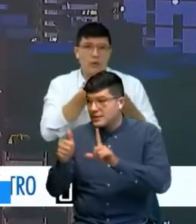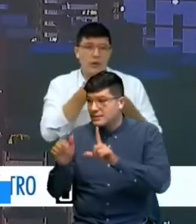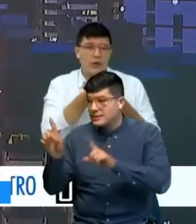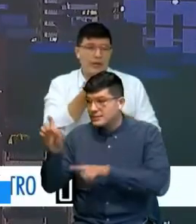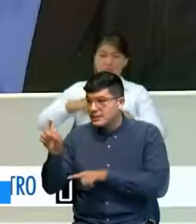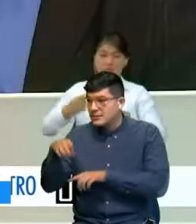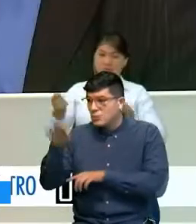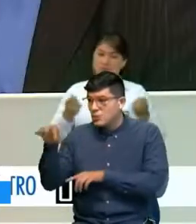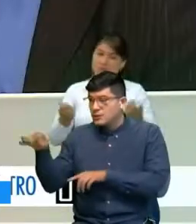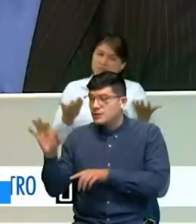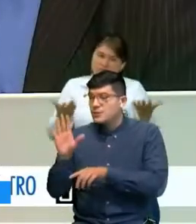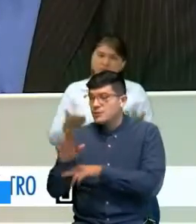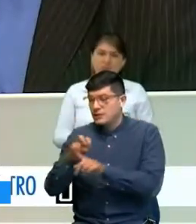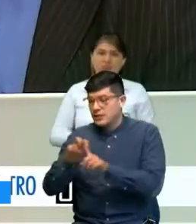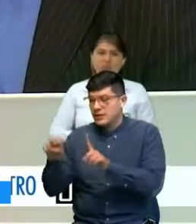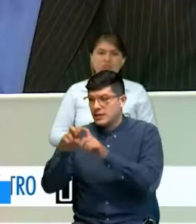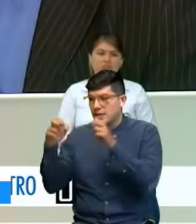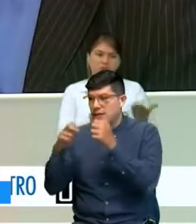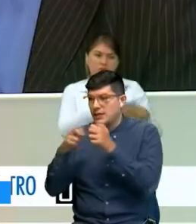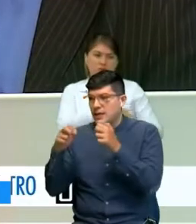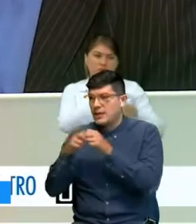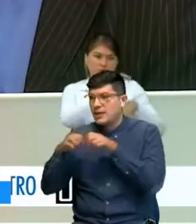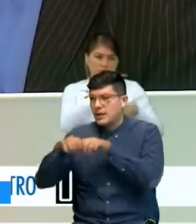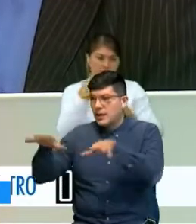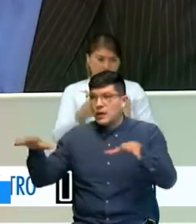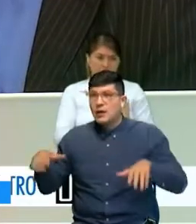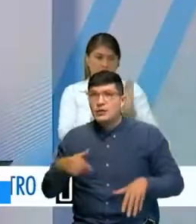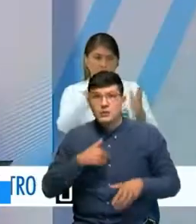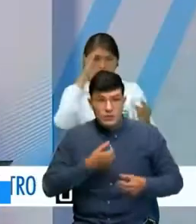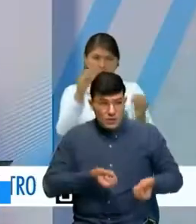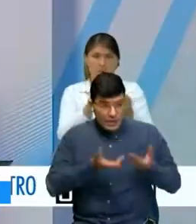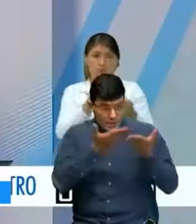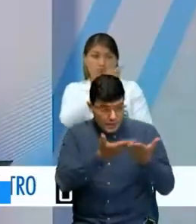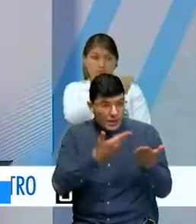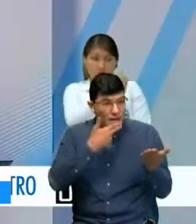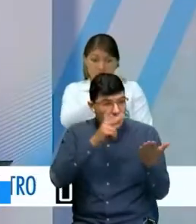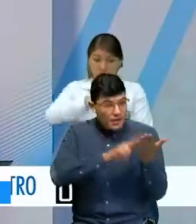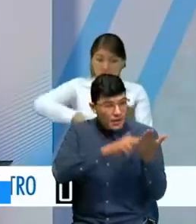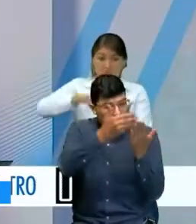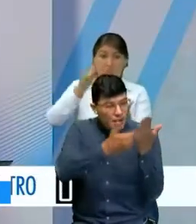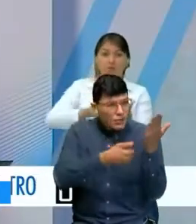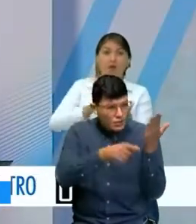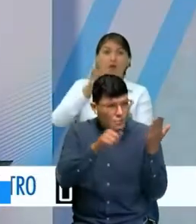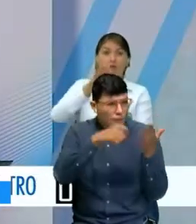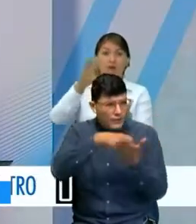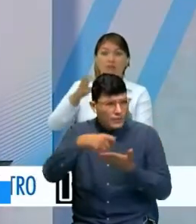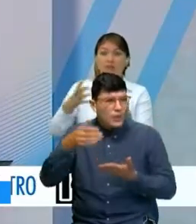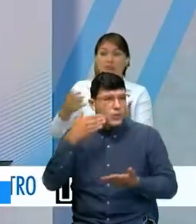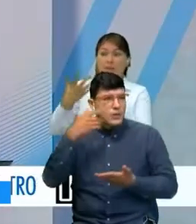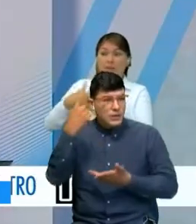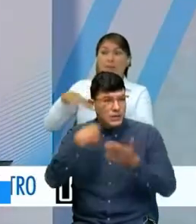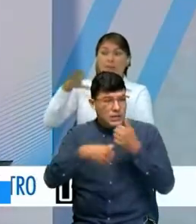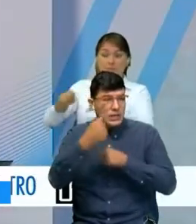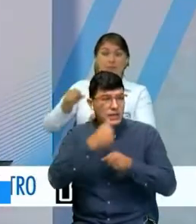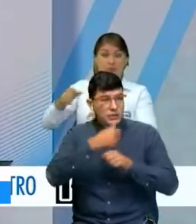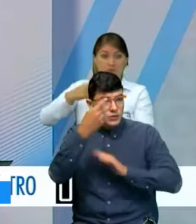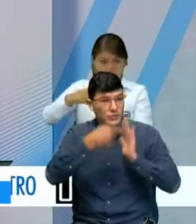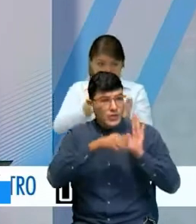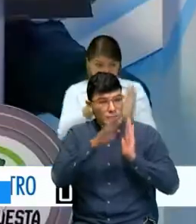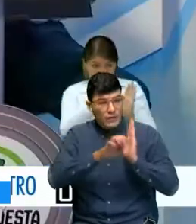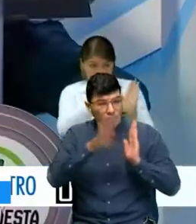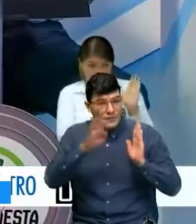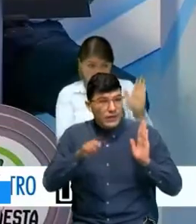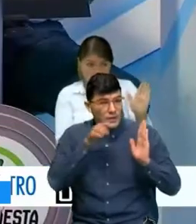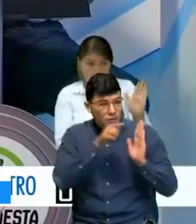tarifa alumbrado público aquí doctor nada le voy a entregar el acuerdo municipal que usted firmó el 99 privatizando el alumbrado público está sufrir más cierto